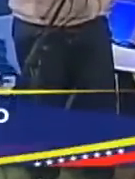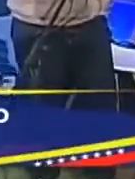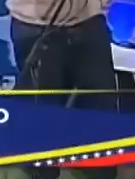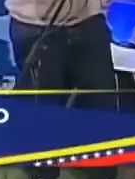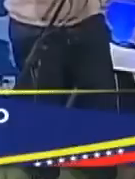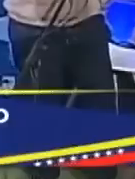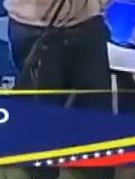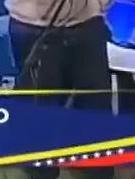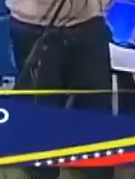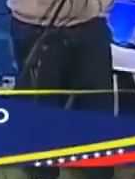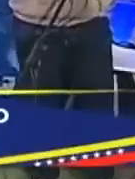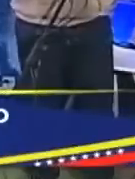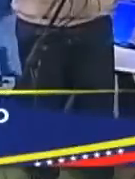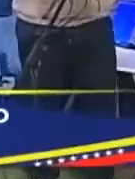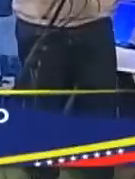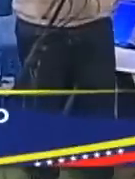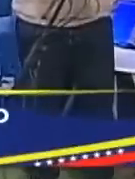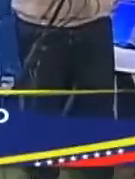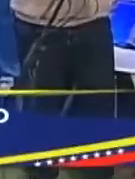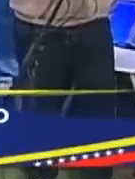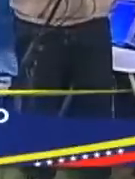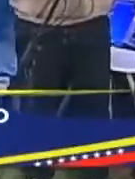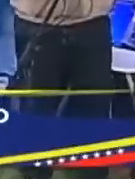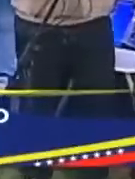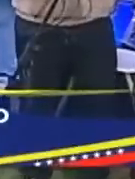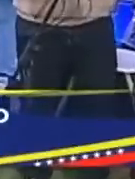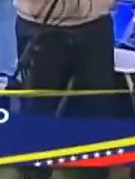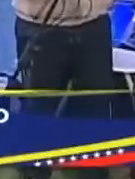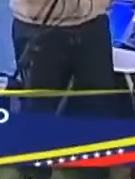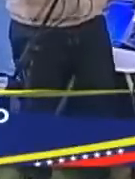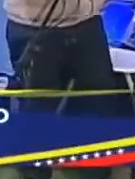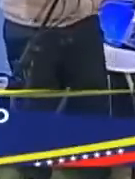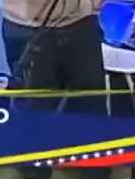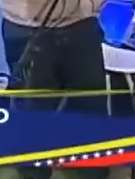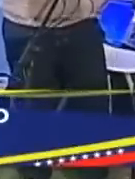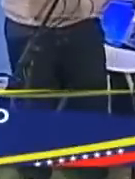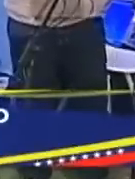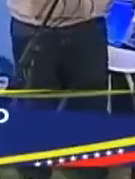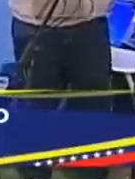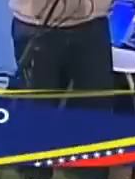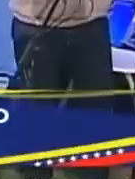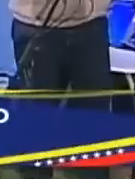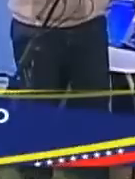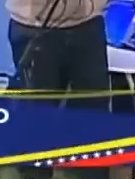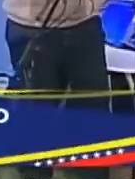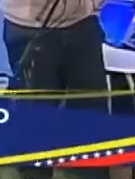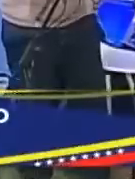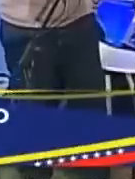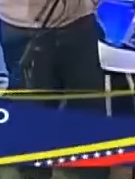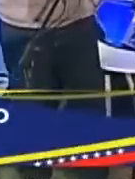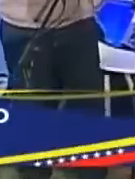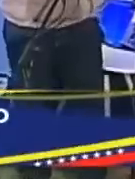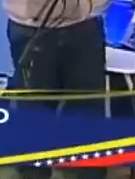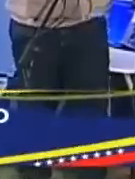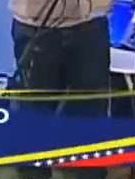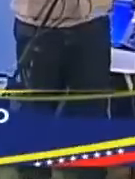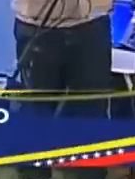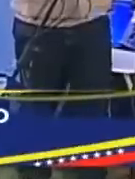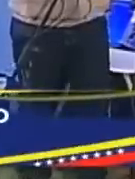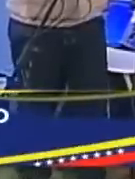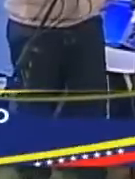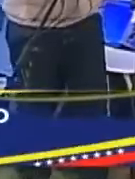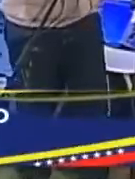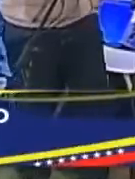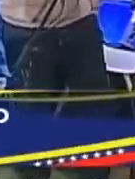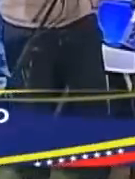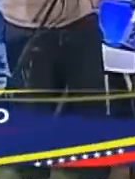Bolívar ayer, pero hoy viene de regreso. Vámonos pa' allá, vamos a su encuentro. Vámonos pa' allá, vamos a